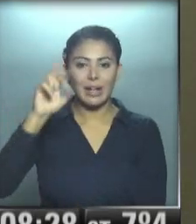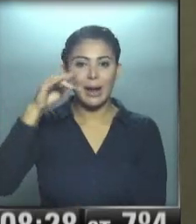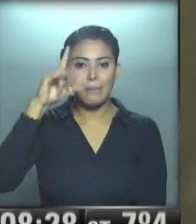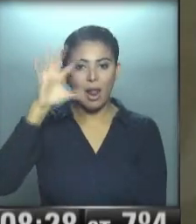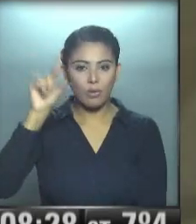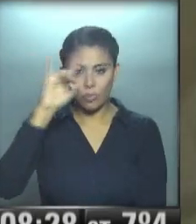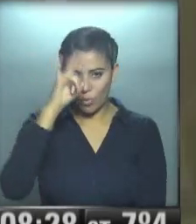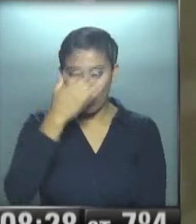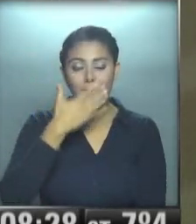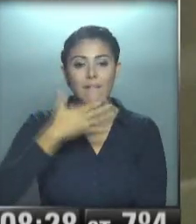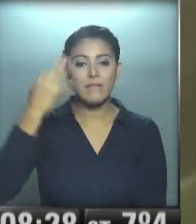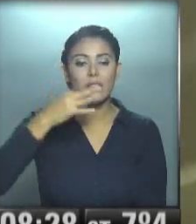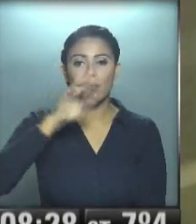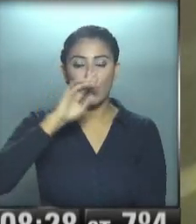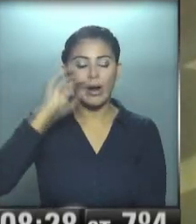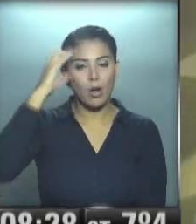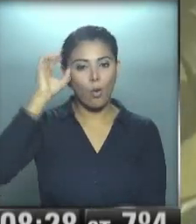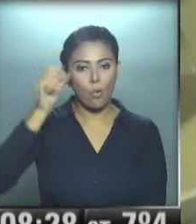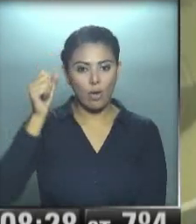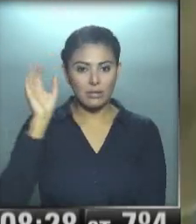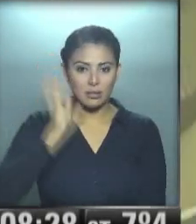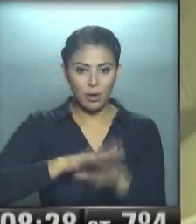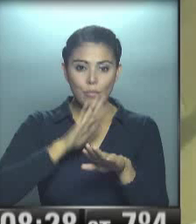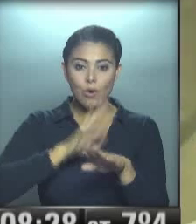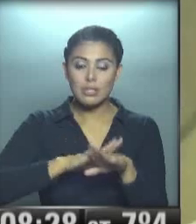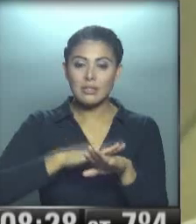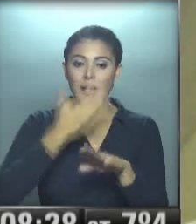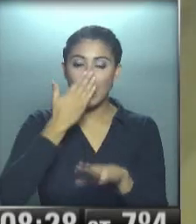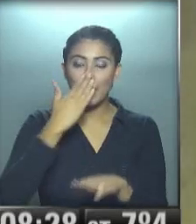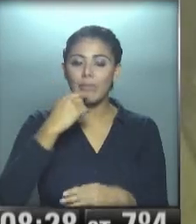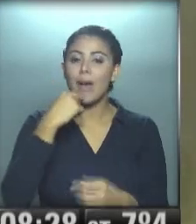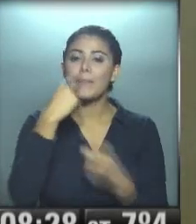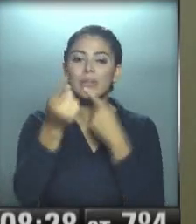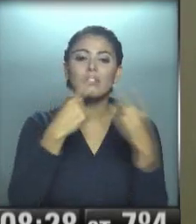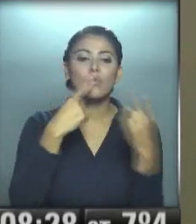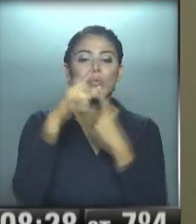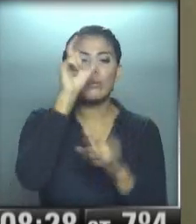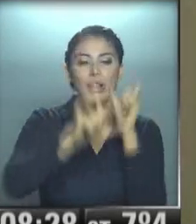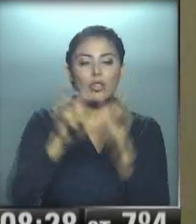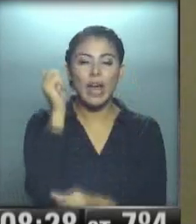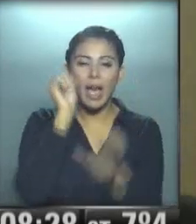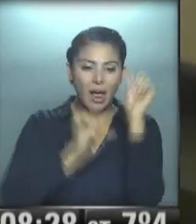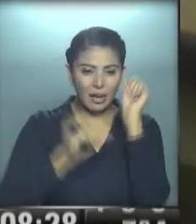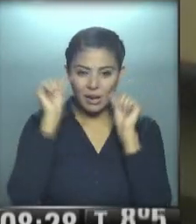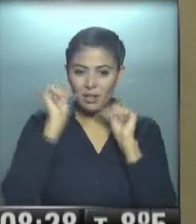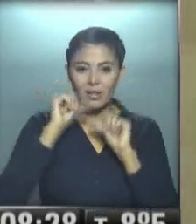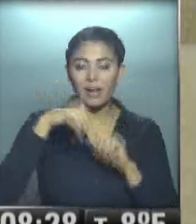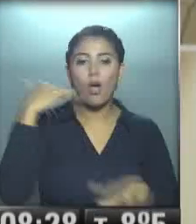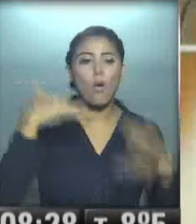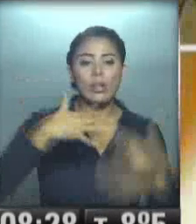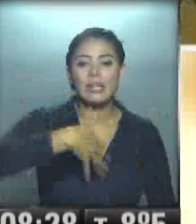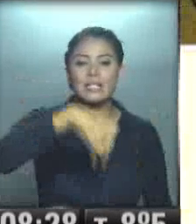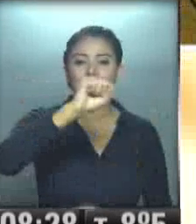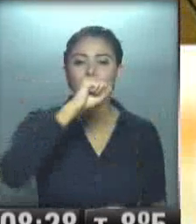que la jueza la doctora Pascal estaría tomando declaración a los heridos que fueron derivados de urgencia